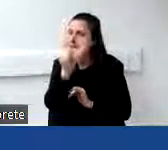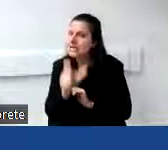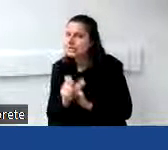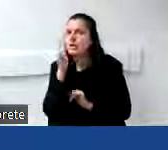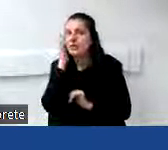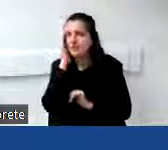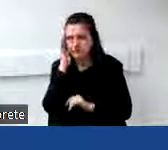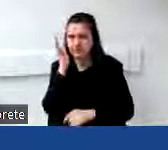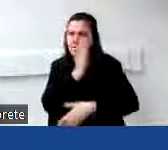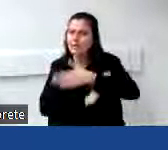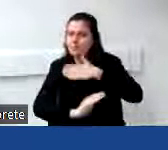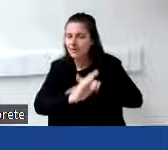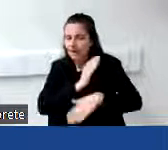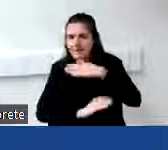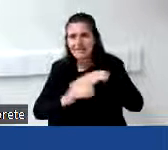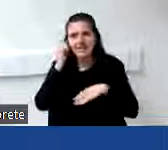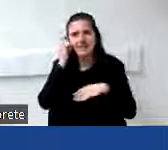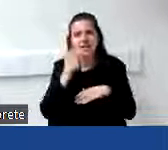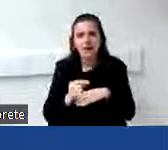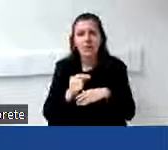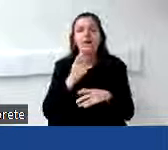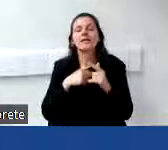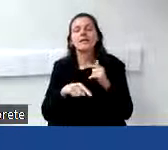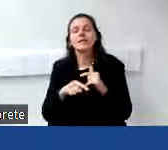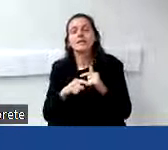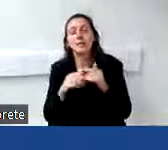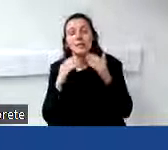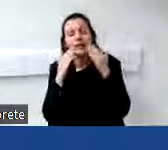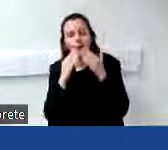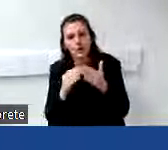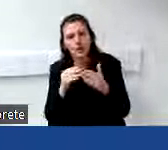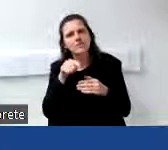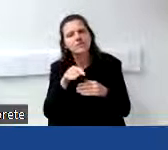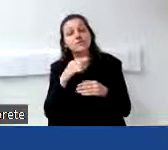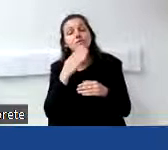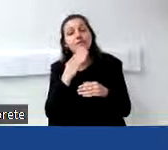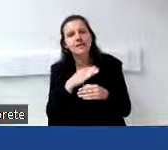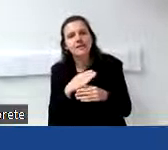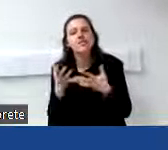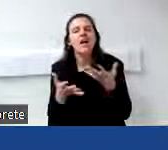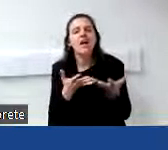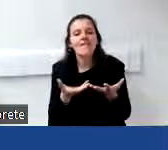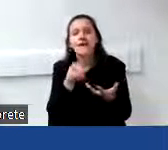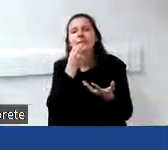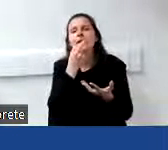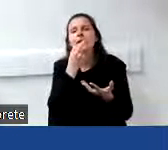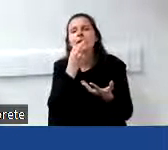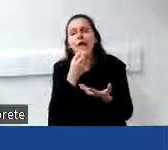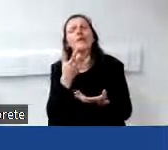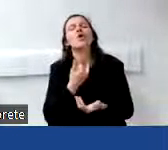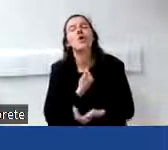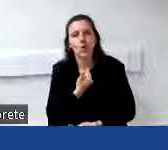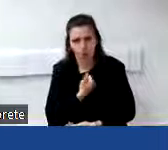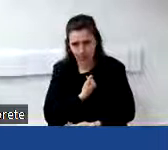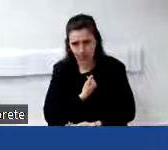bueno, preguntarle si entendió, qué es lo que entendió, que nos digan qué es lo que entendió, a ver si realmente lo